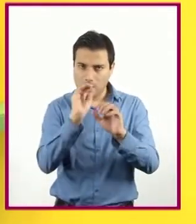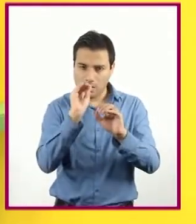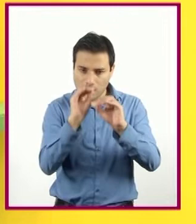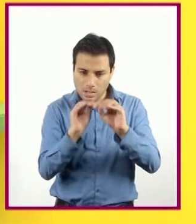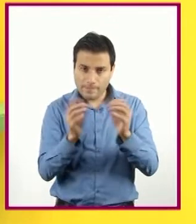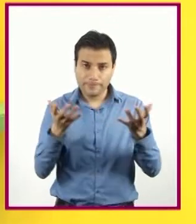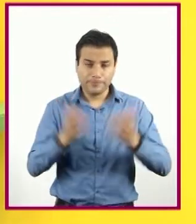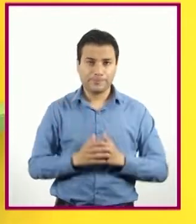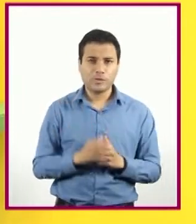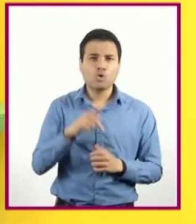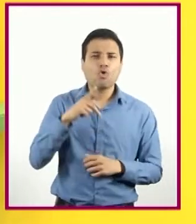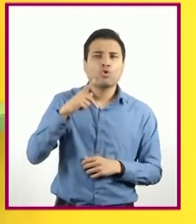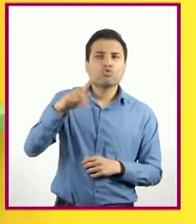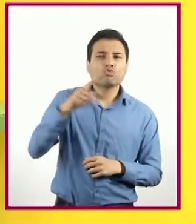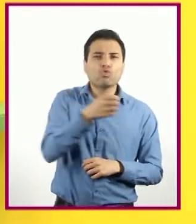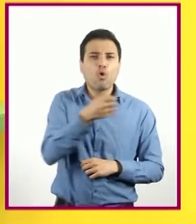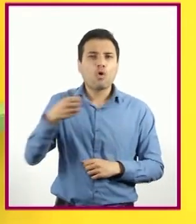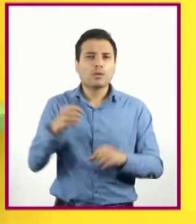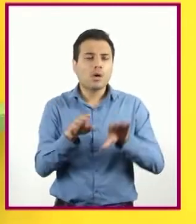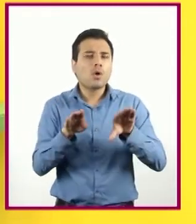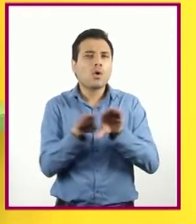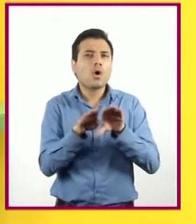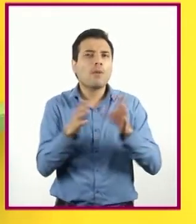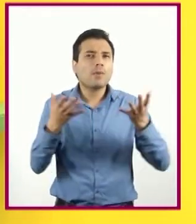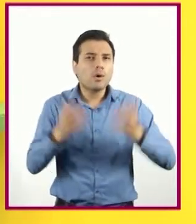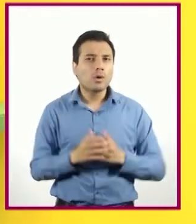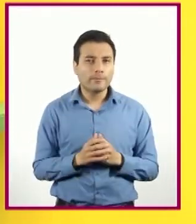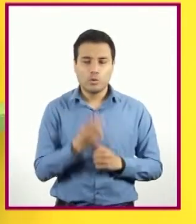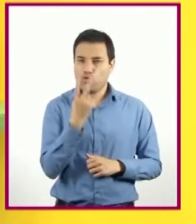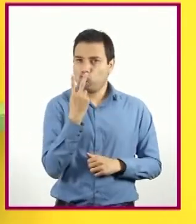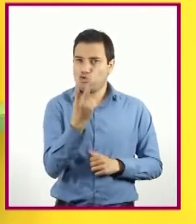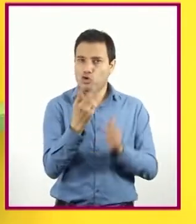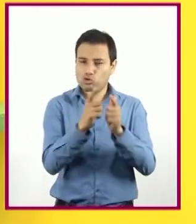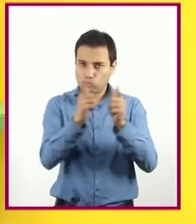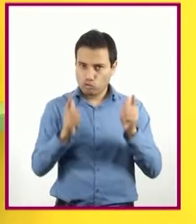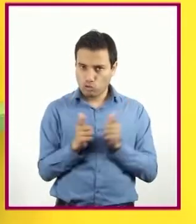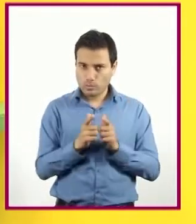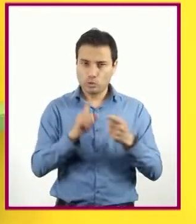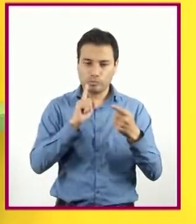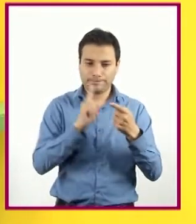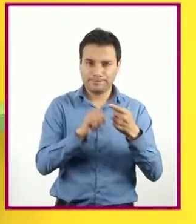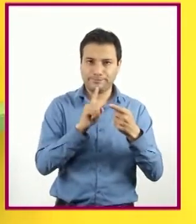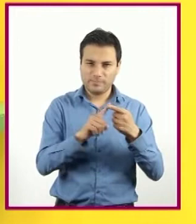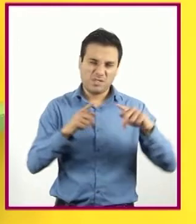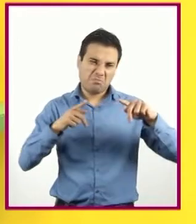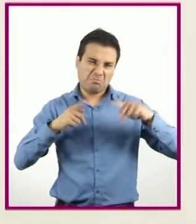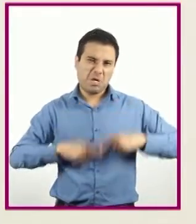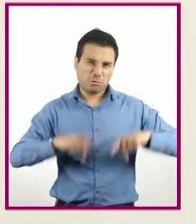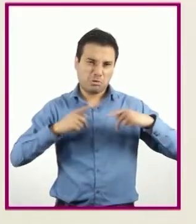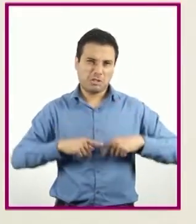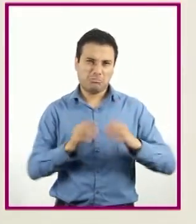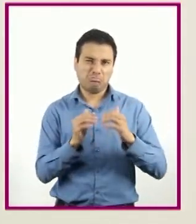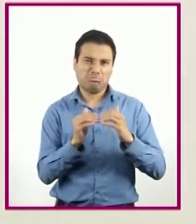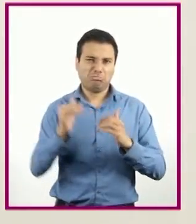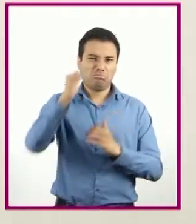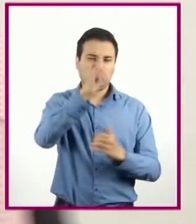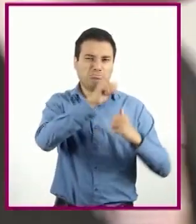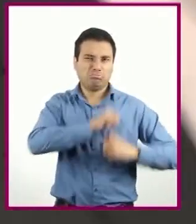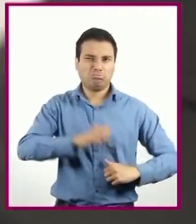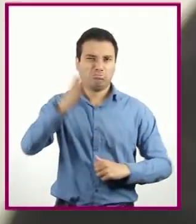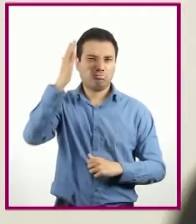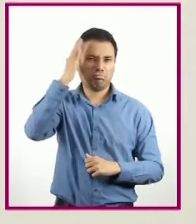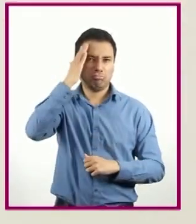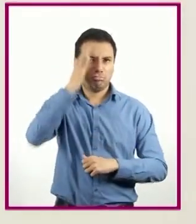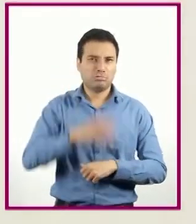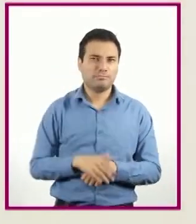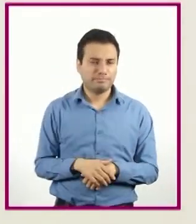Su organización social se basó en 2 grupos: las clases privilegiadas, en donde se